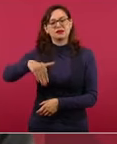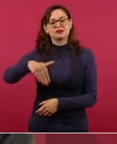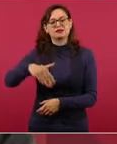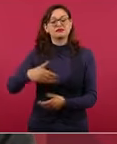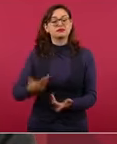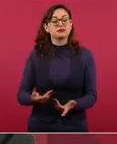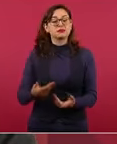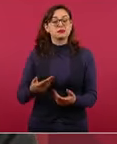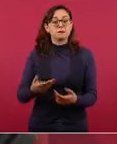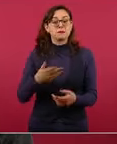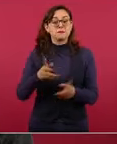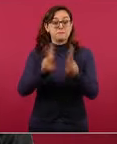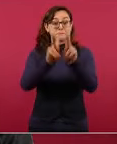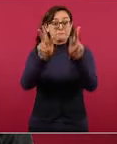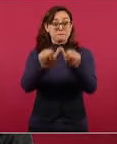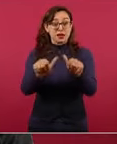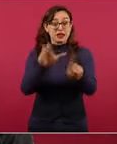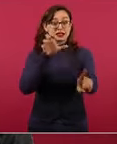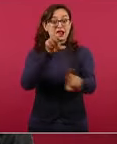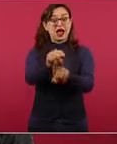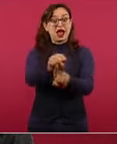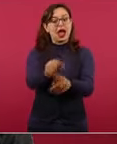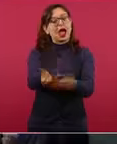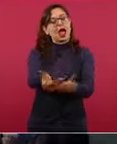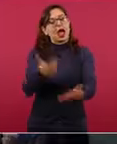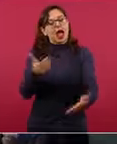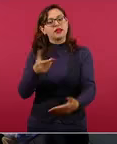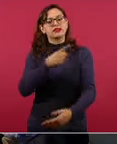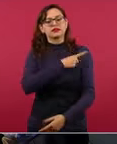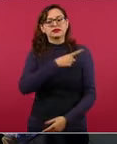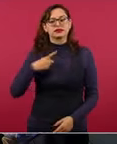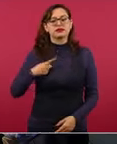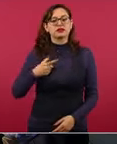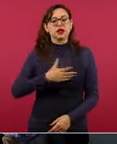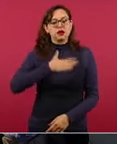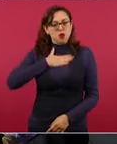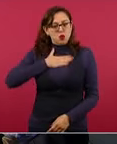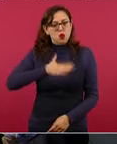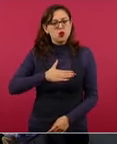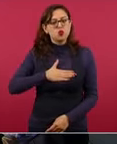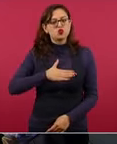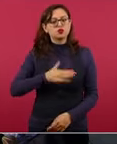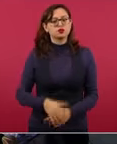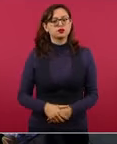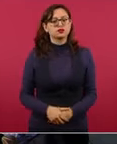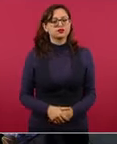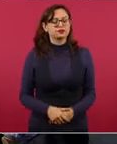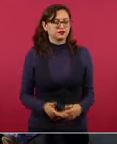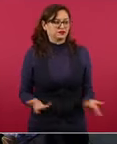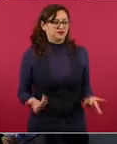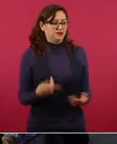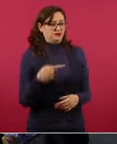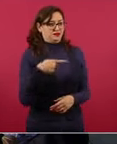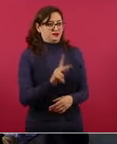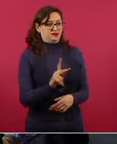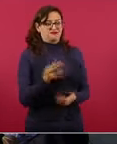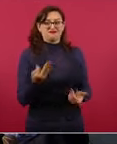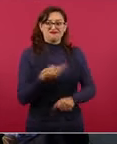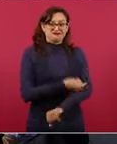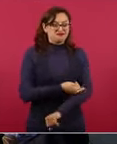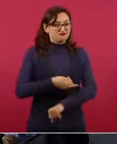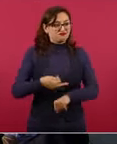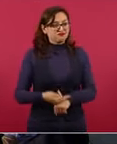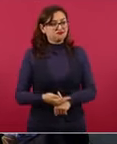fruto de la justicia señor presidente pero que decirle a los familiares y a los miembros de la propia organización a la que pertenecían gabriel alberto cruz sánchez